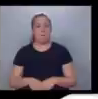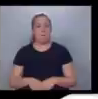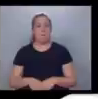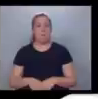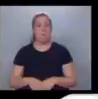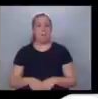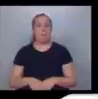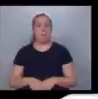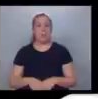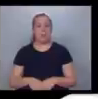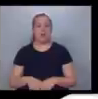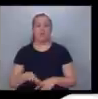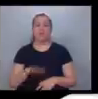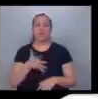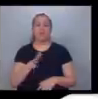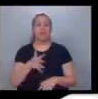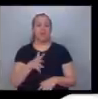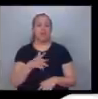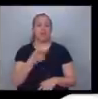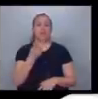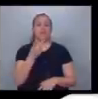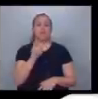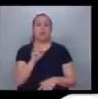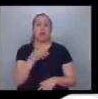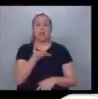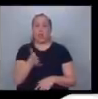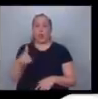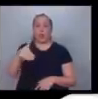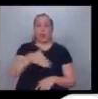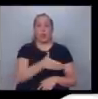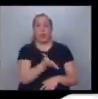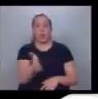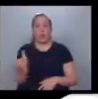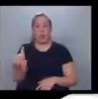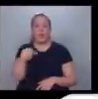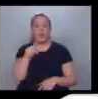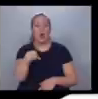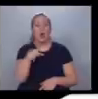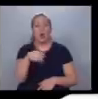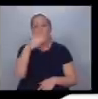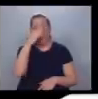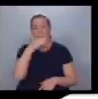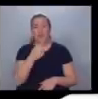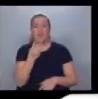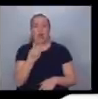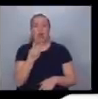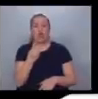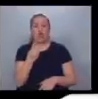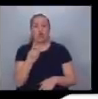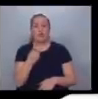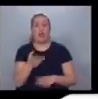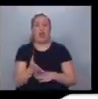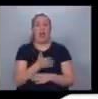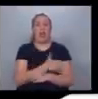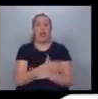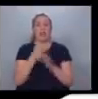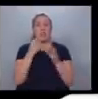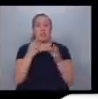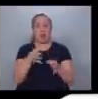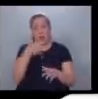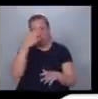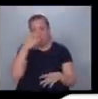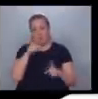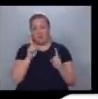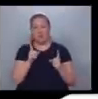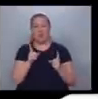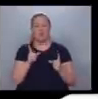descendiendo serán unas 20 curvas, por decirle, y estas fueron las últimas 2. O sea, antes de llegar a la última es donde